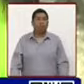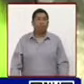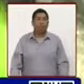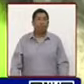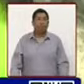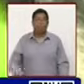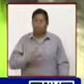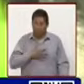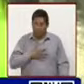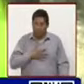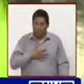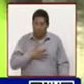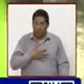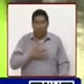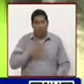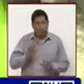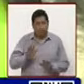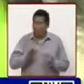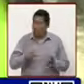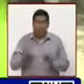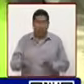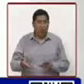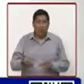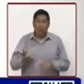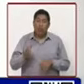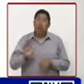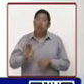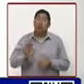Ya muerto, pues las guaguas se han quedado sin madre, mi hermano